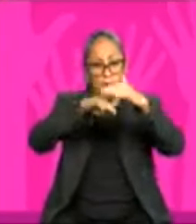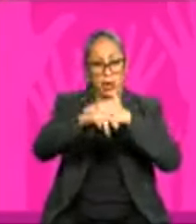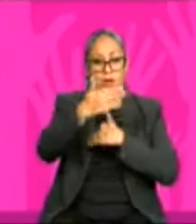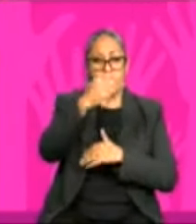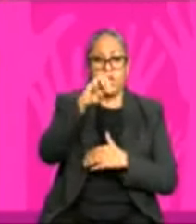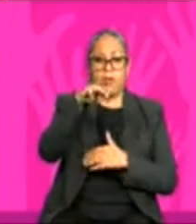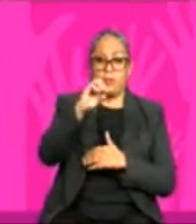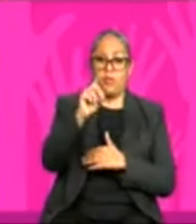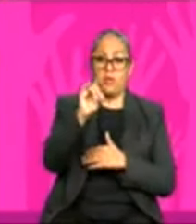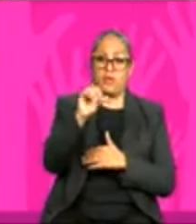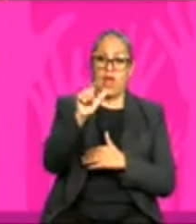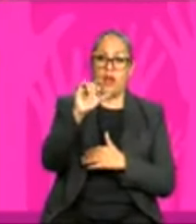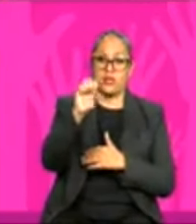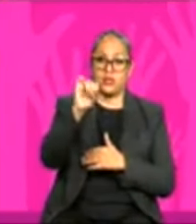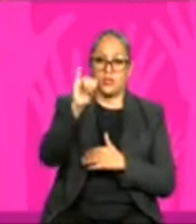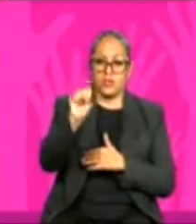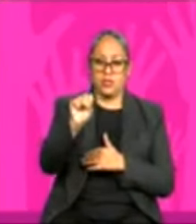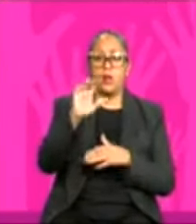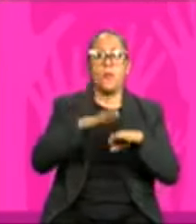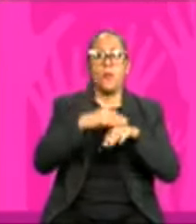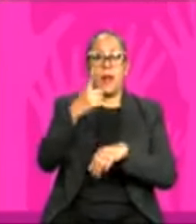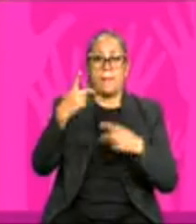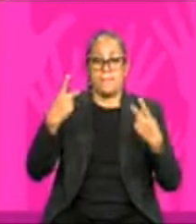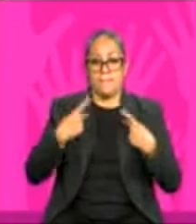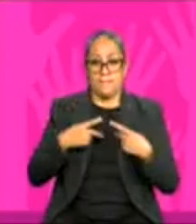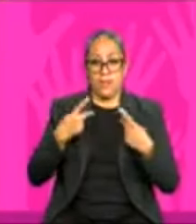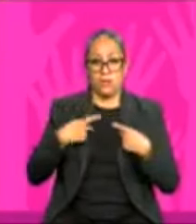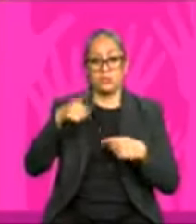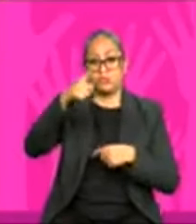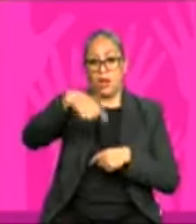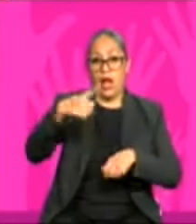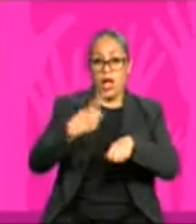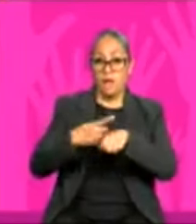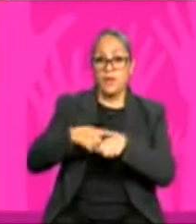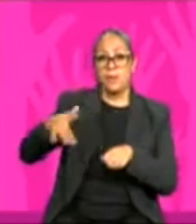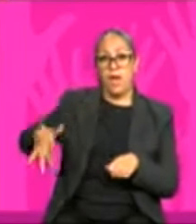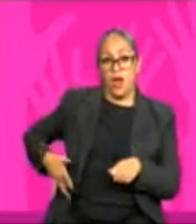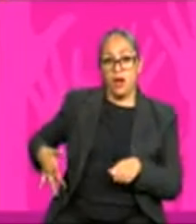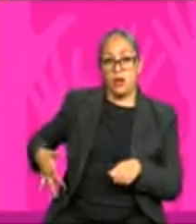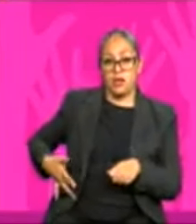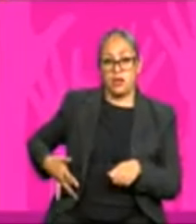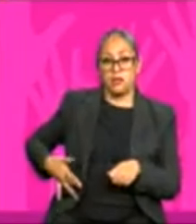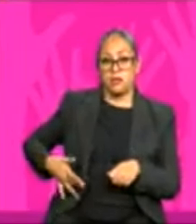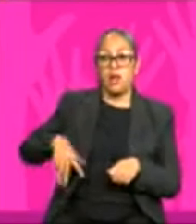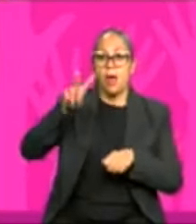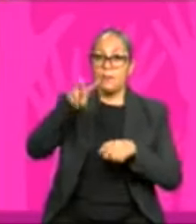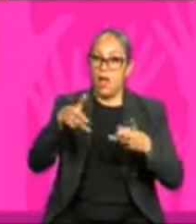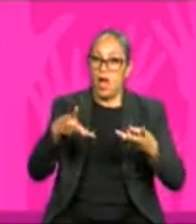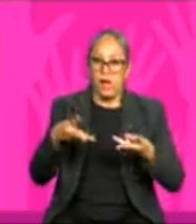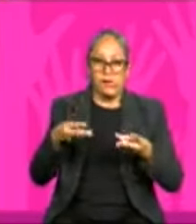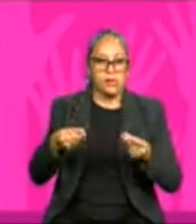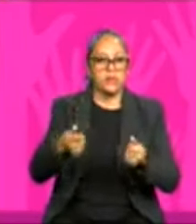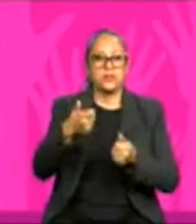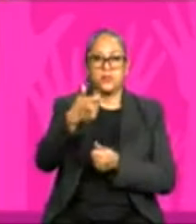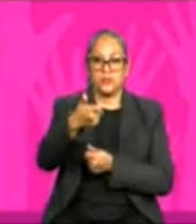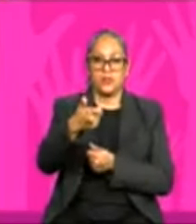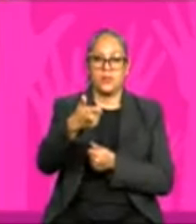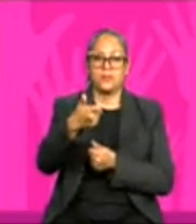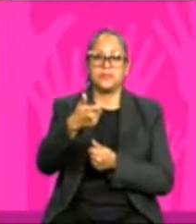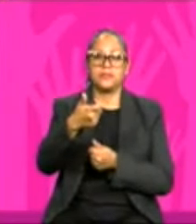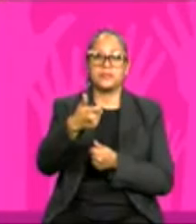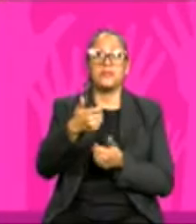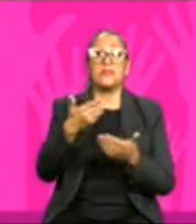porque los pacientes que sufren de insuficiencia renal acaban con su economía y con su patrimonio.